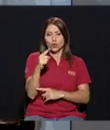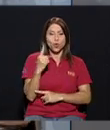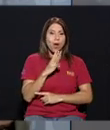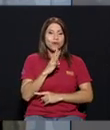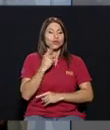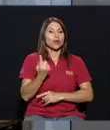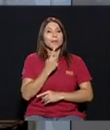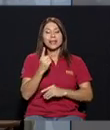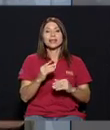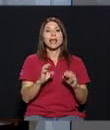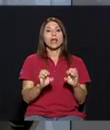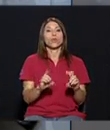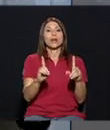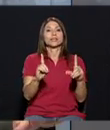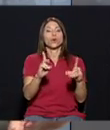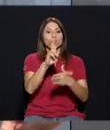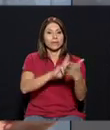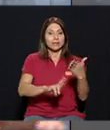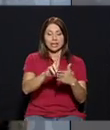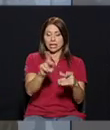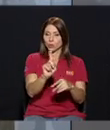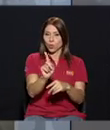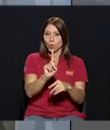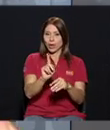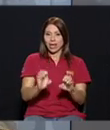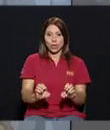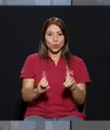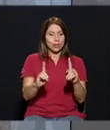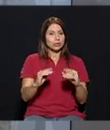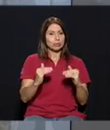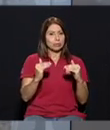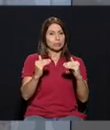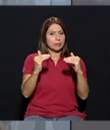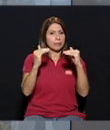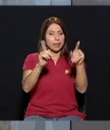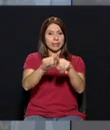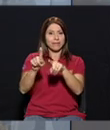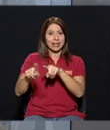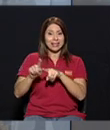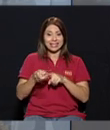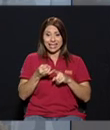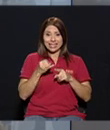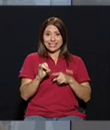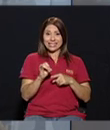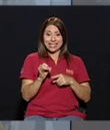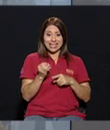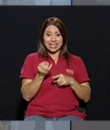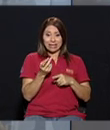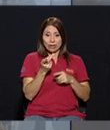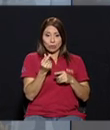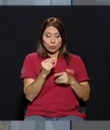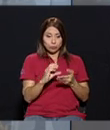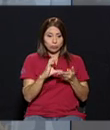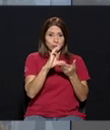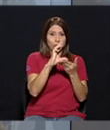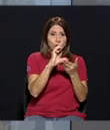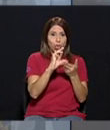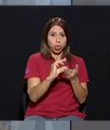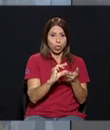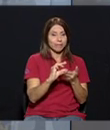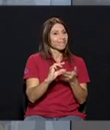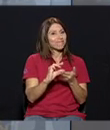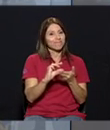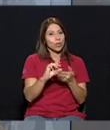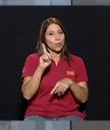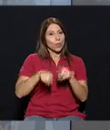de la educación en todos sus niveles, en todos sus estamentos, pero también la educación superior, nunca la sociedad ha salido adelante.